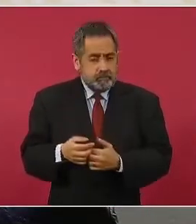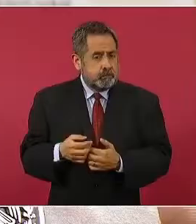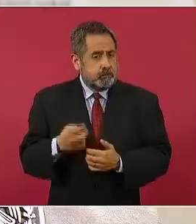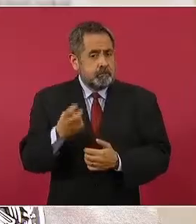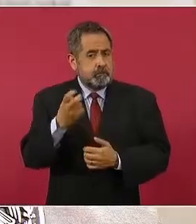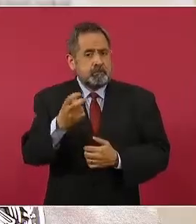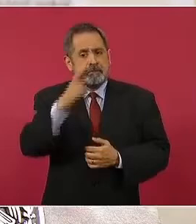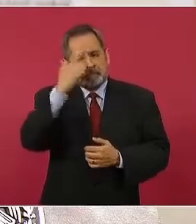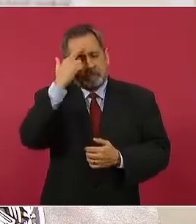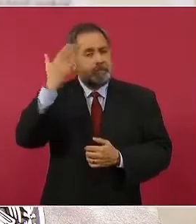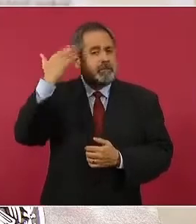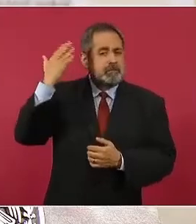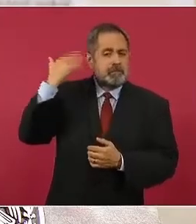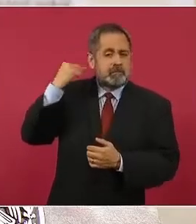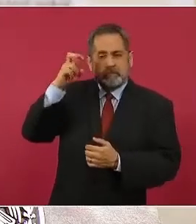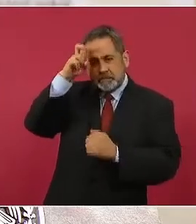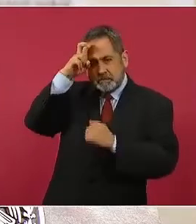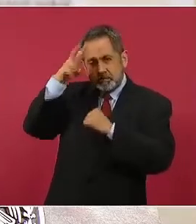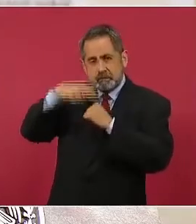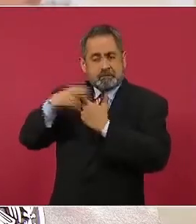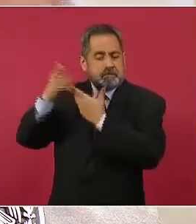tener una vacuna para la viruela?